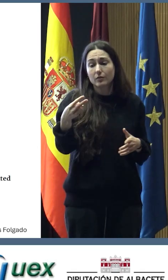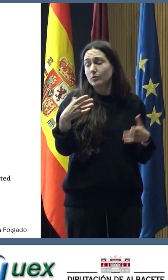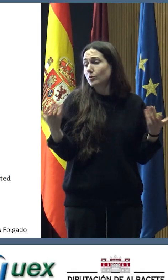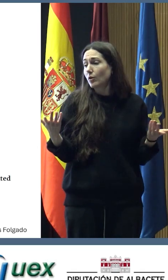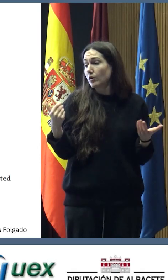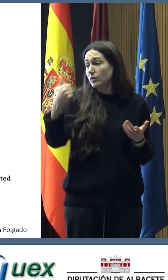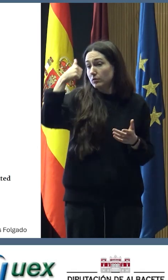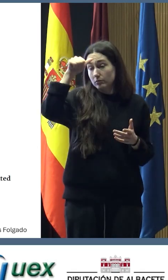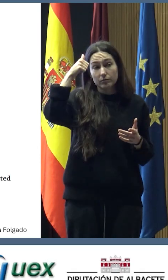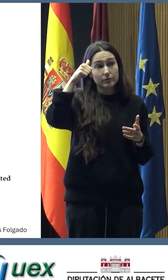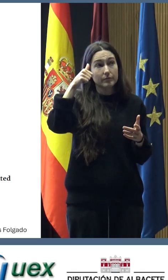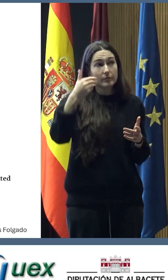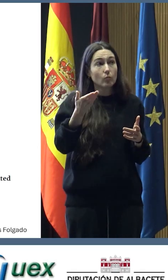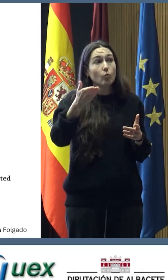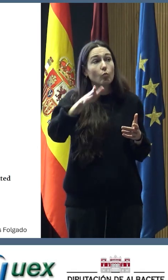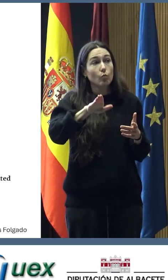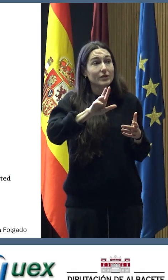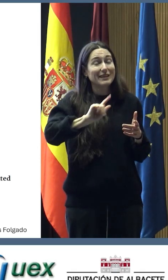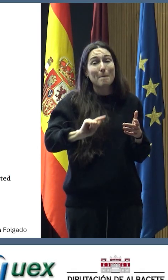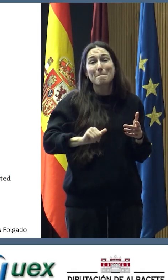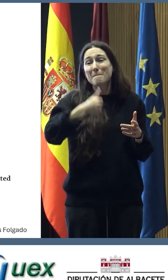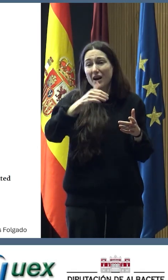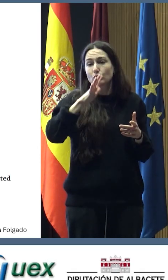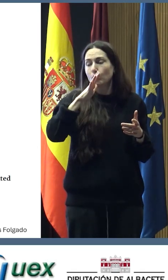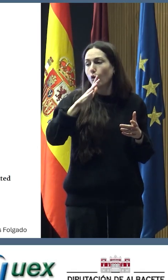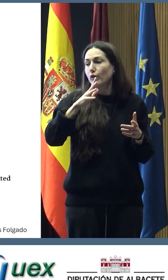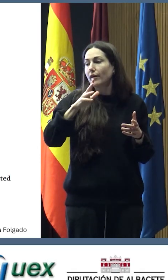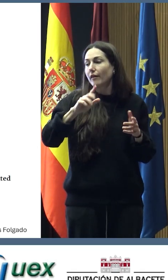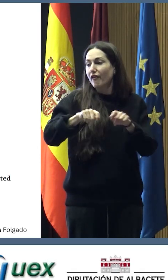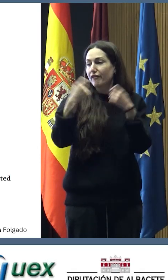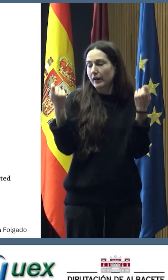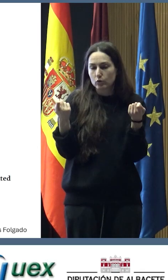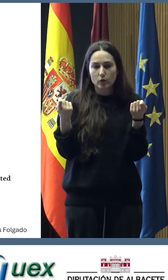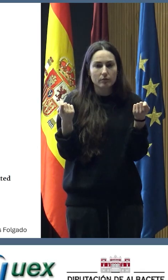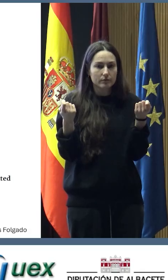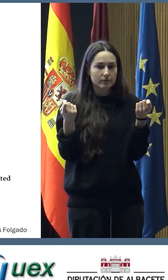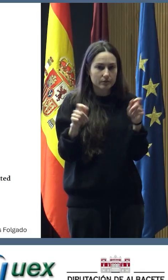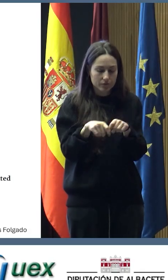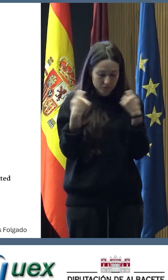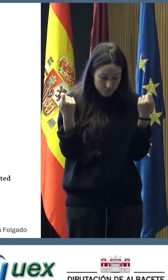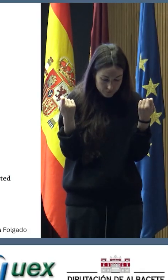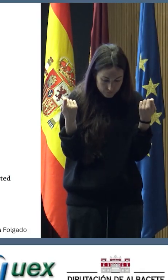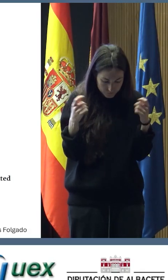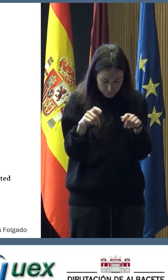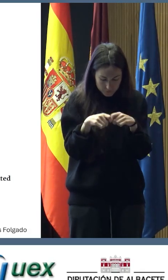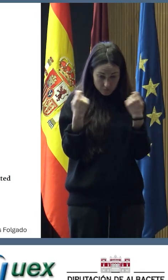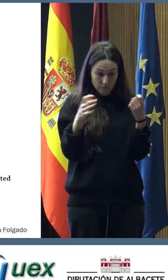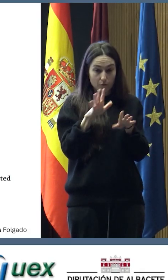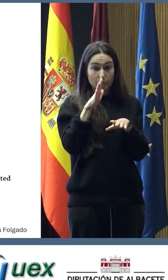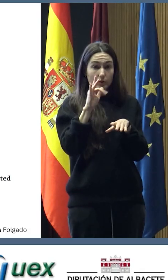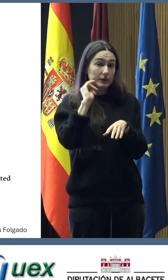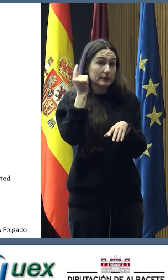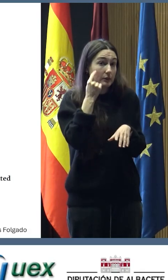más riesgo de mortalidad después de una fractura de osteoporosis. porque al no estar